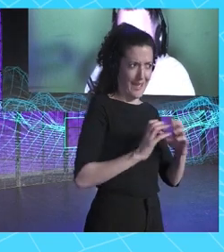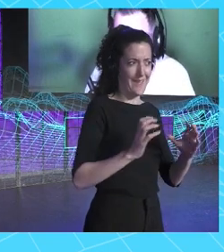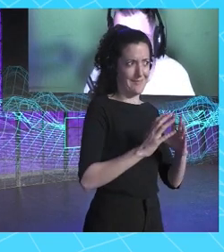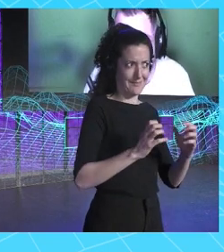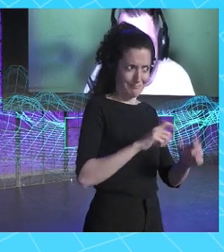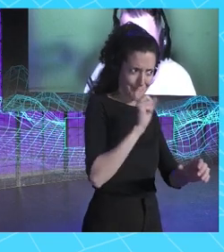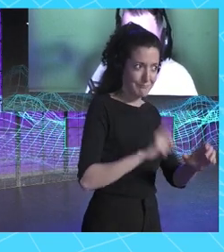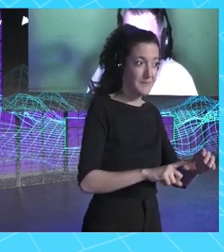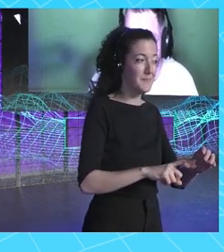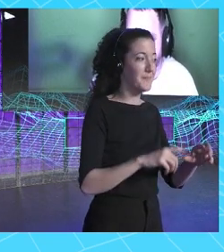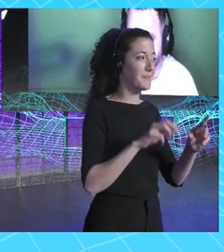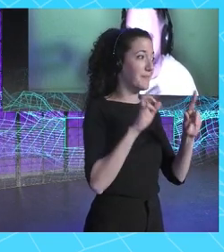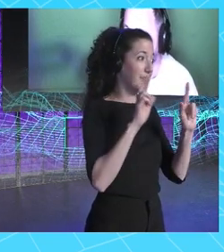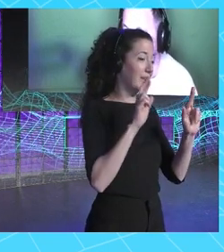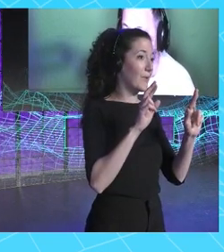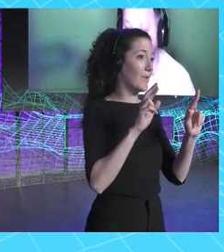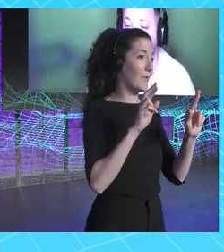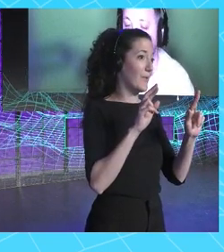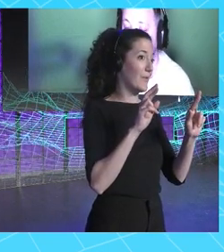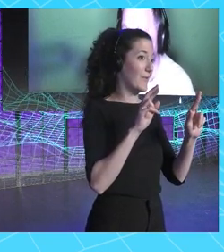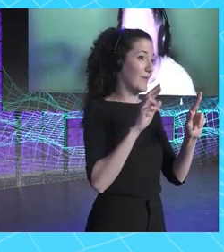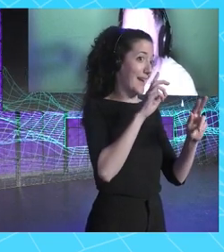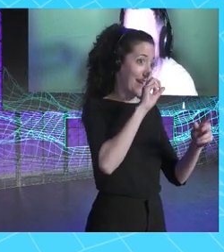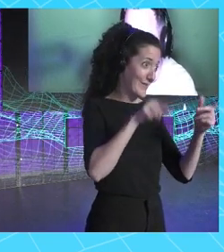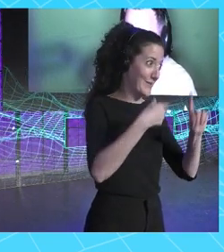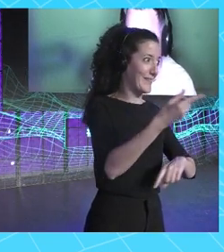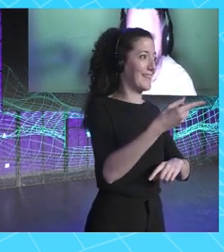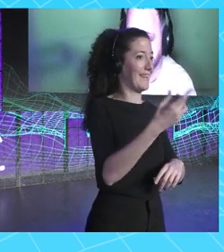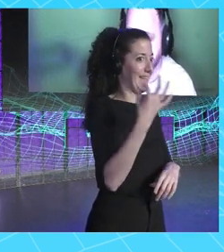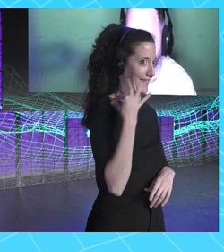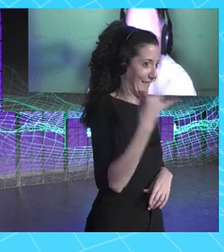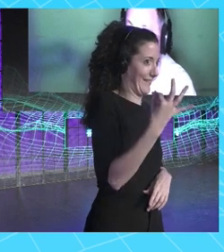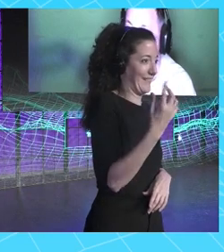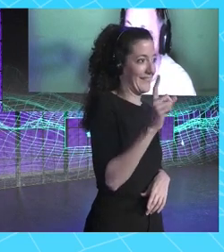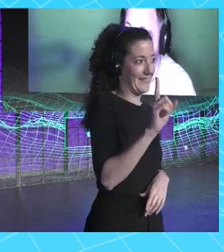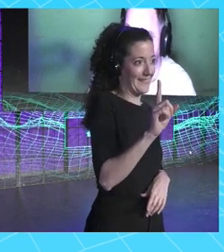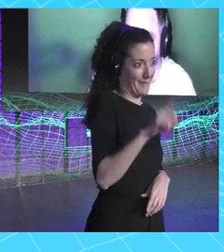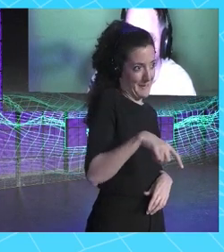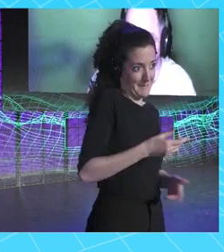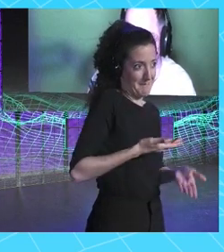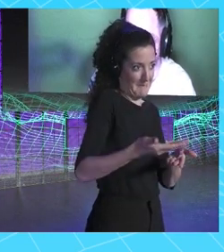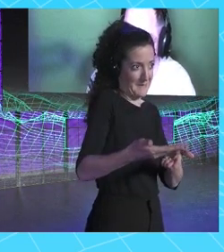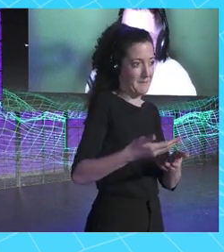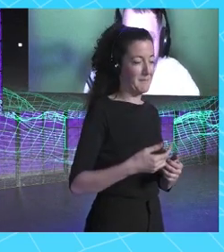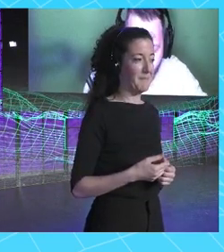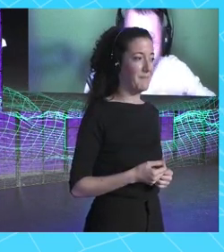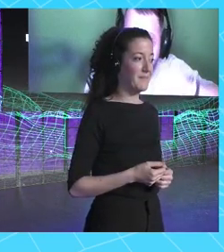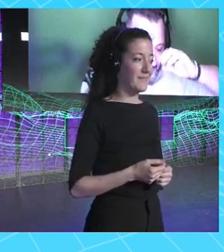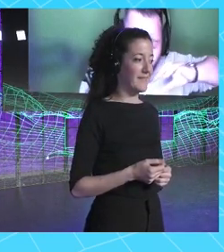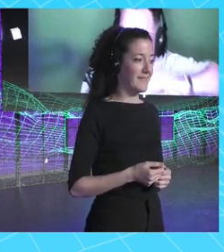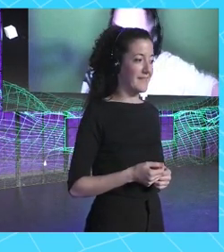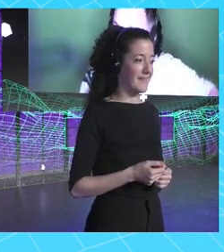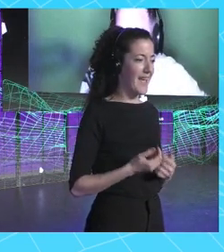que los organizadores me tengan en cuenta para el año que viene y y me inviten y ahí ya aunque